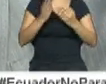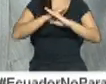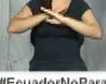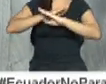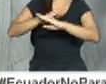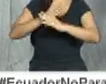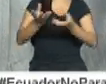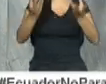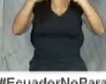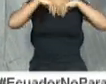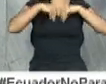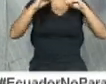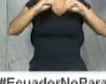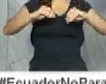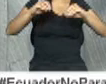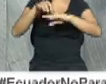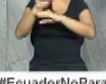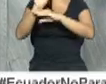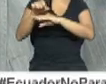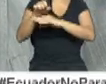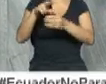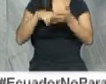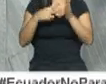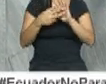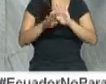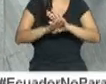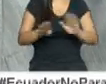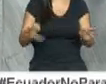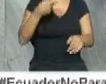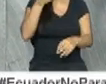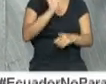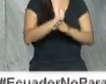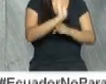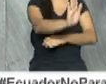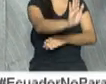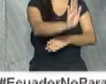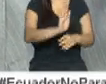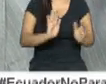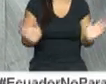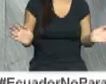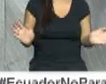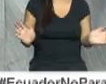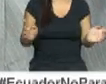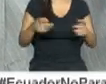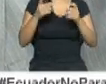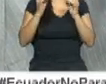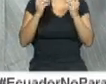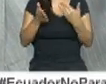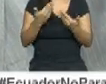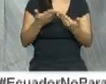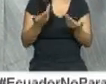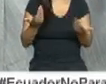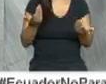autocríticas, ¿no?, para corregir los errores que hay. Entonces, yo no creo en esa famosa teoría